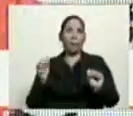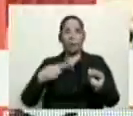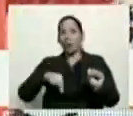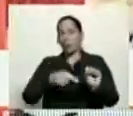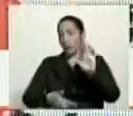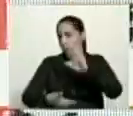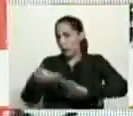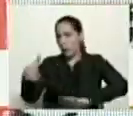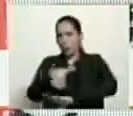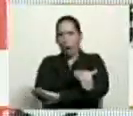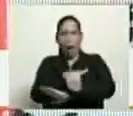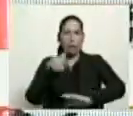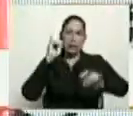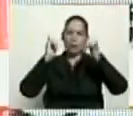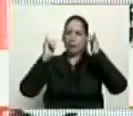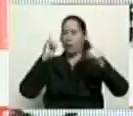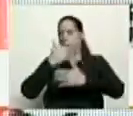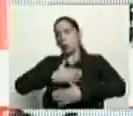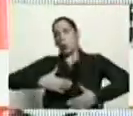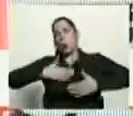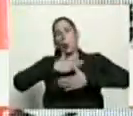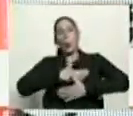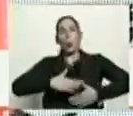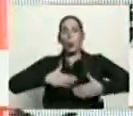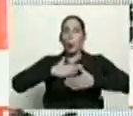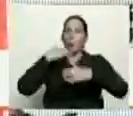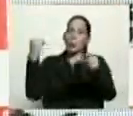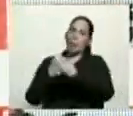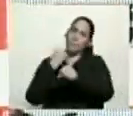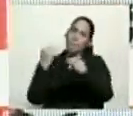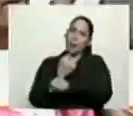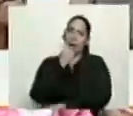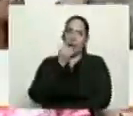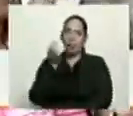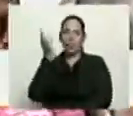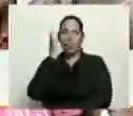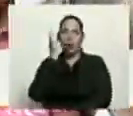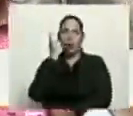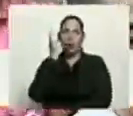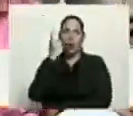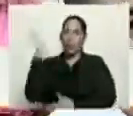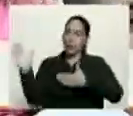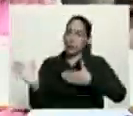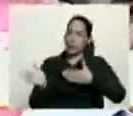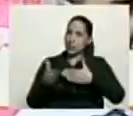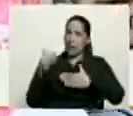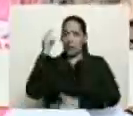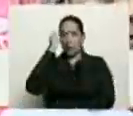calle a celebrar, a disfrutar, como trabajadores y trabajadores, cerraremos el día.